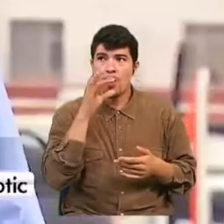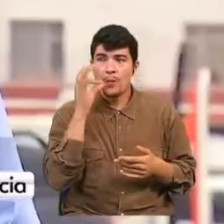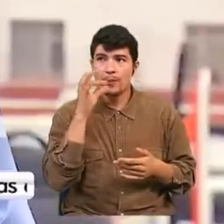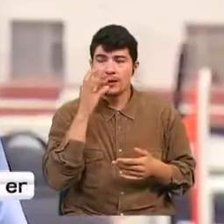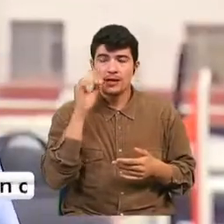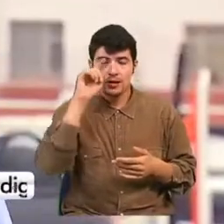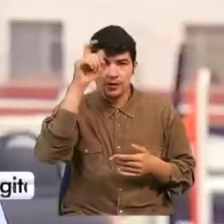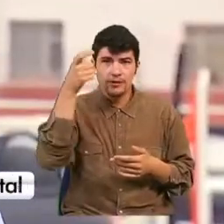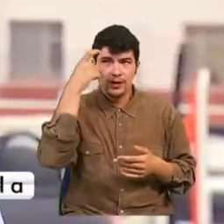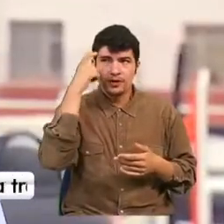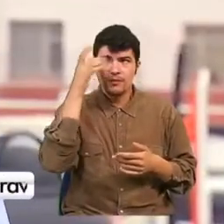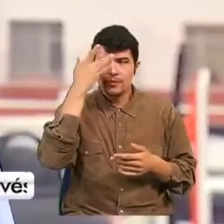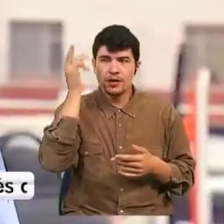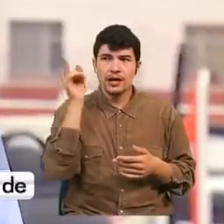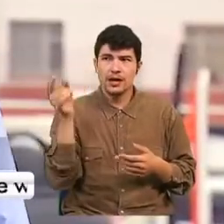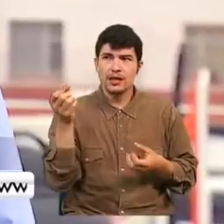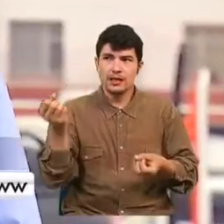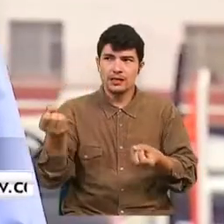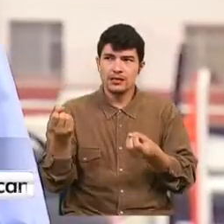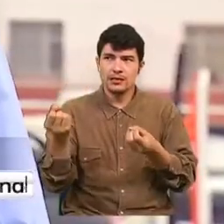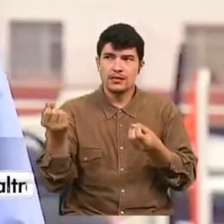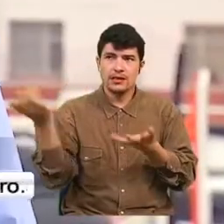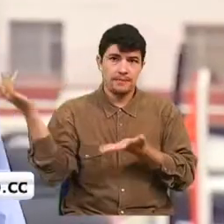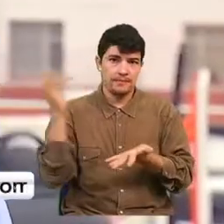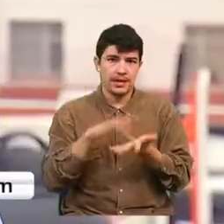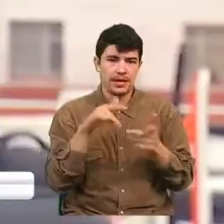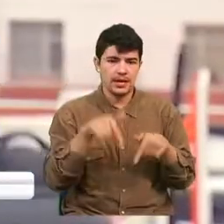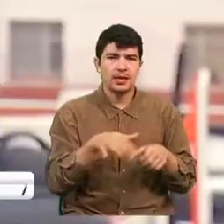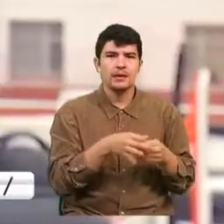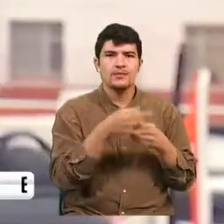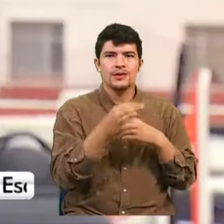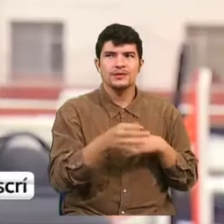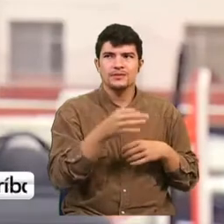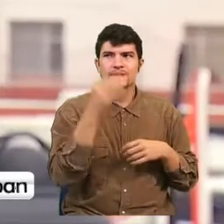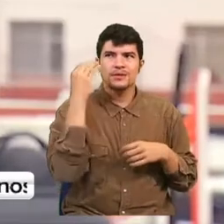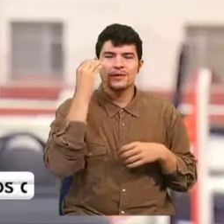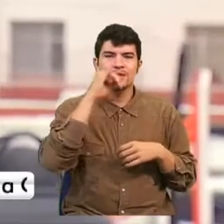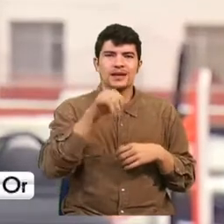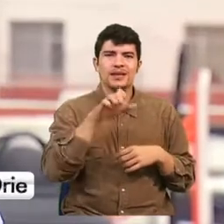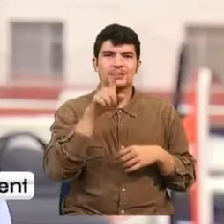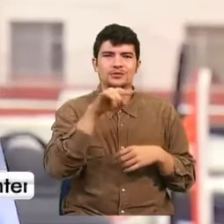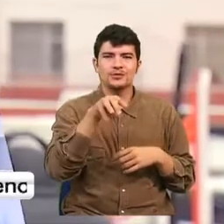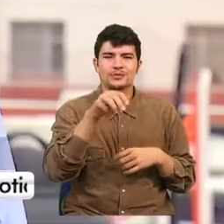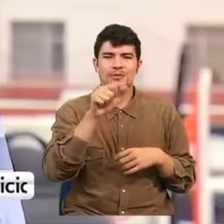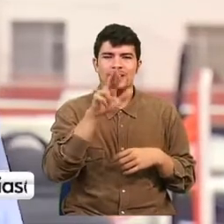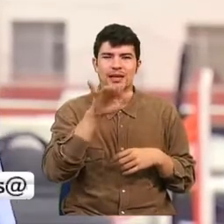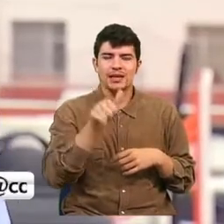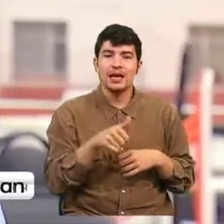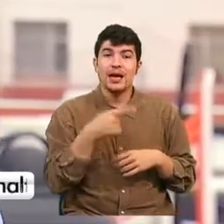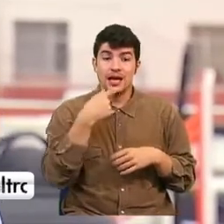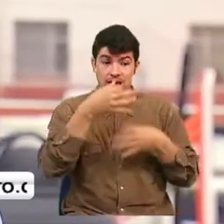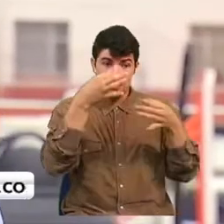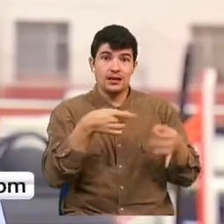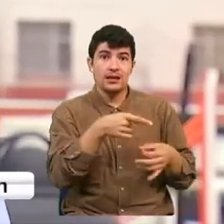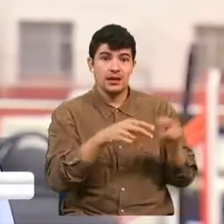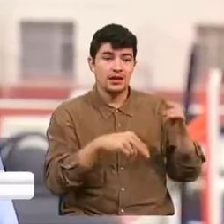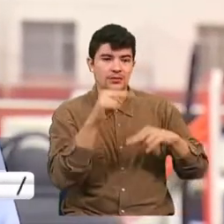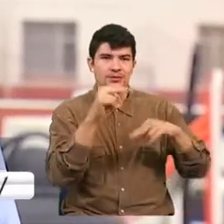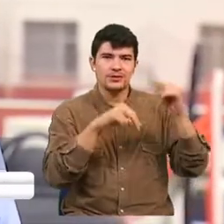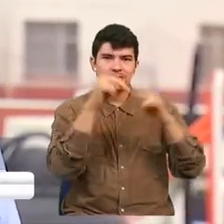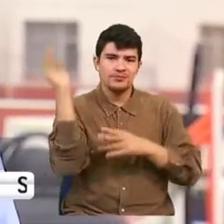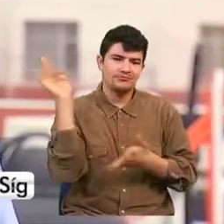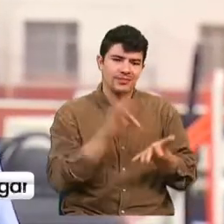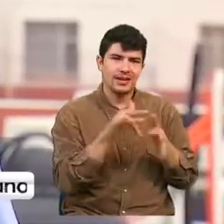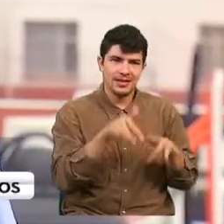por haber venido acá a nuestro bello municipio de Jesús María. Cerciorándose de que la pavimentación ha llegado aquí a